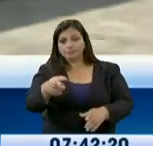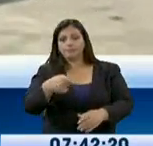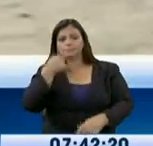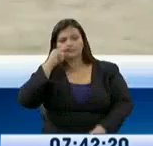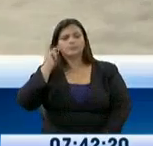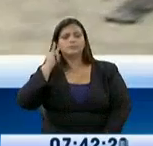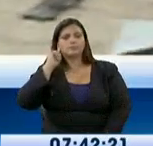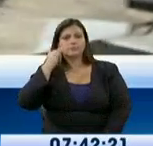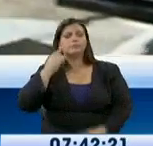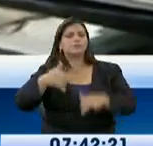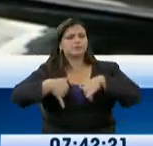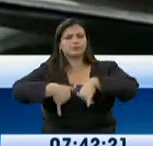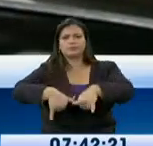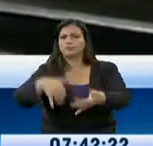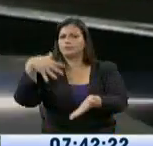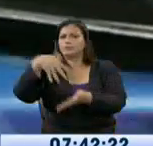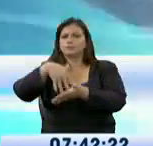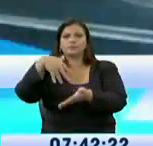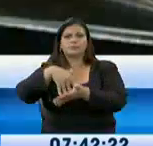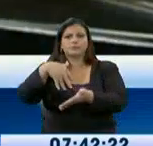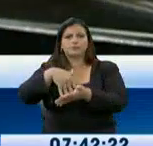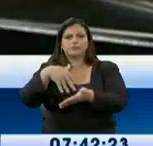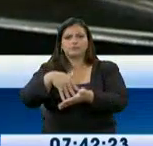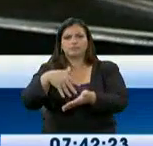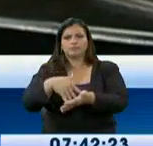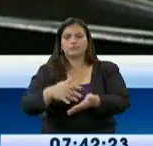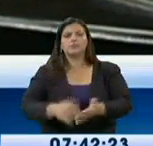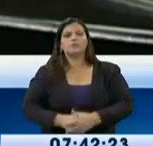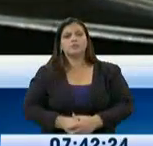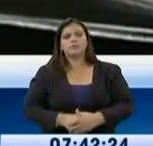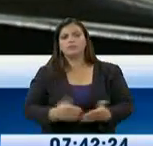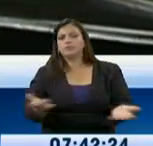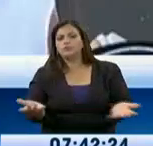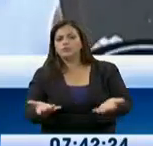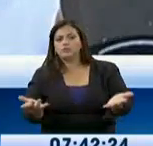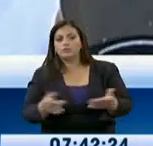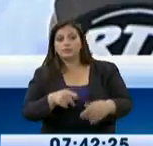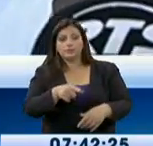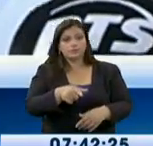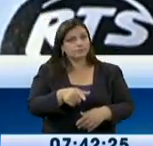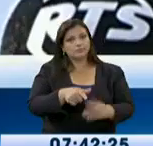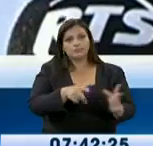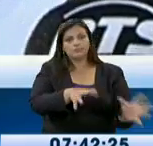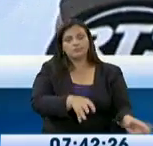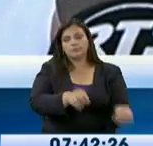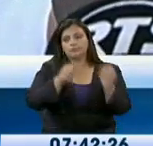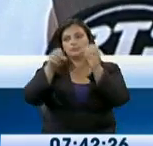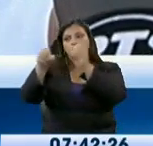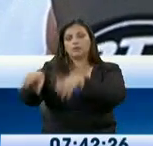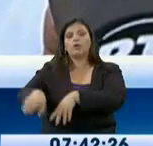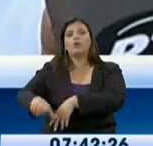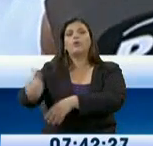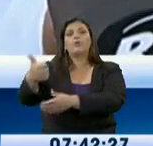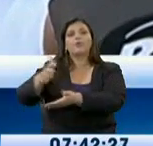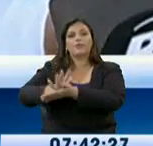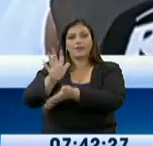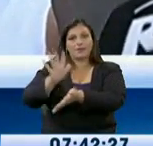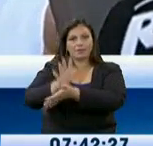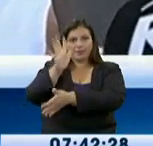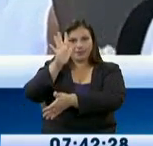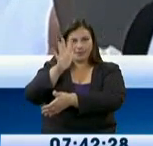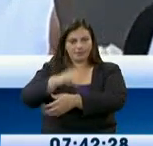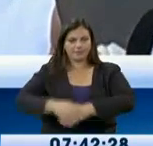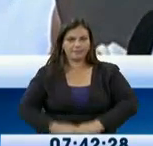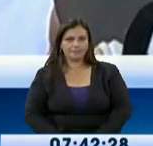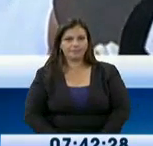niños asistirán a otro establecimiento cercano hasta que se realicen las reparaciones. Es decir, que los estudiantes que acudían a la unidad educativa